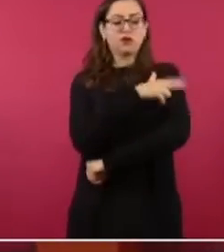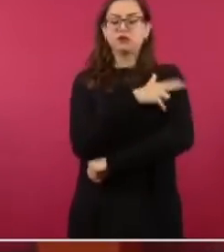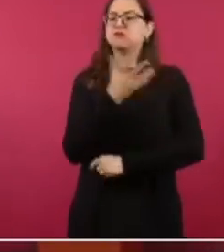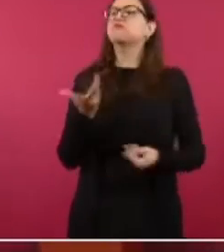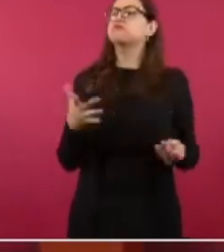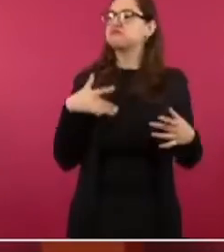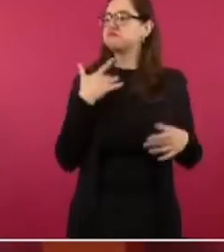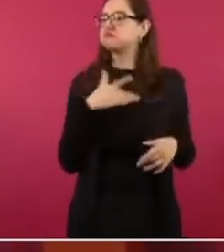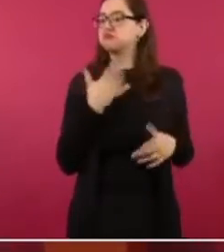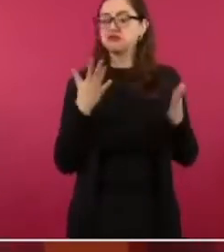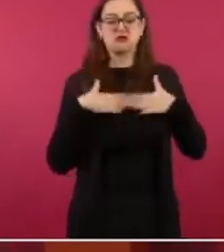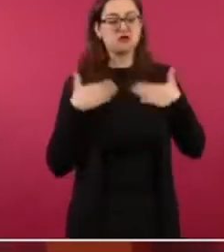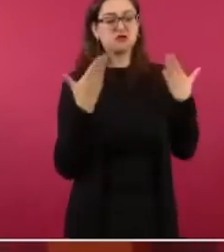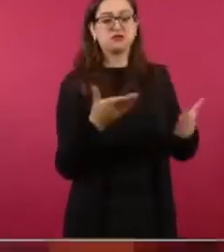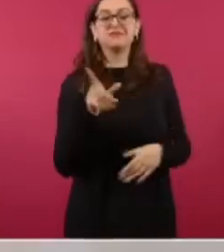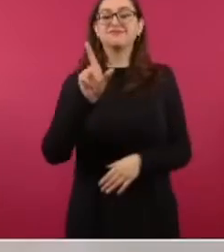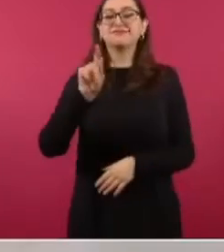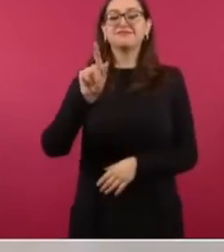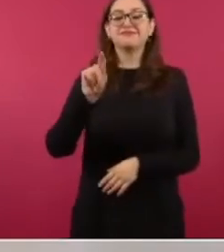Esto es arriba,